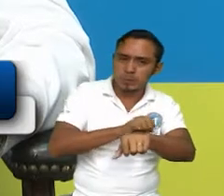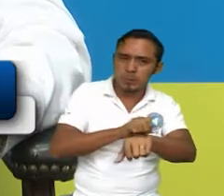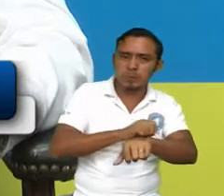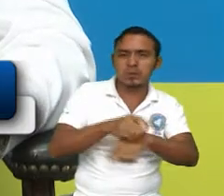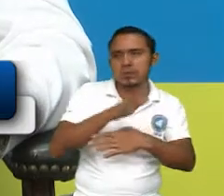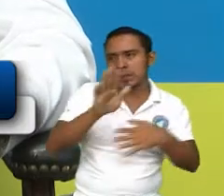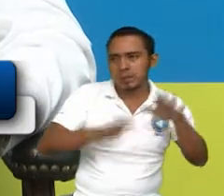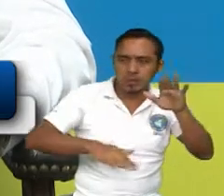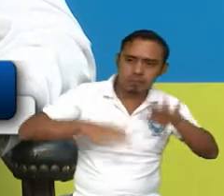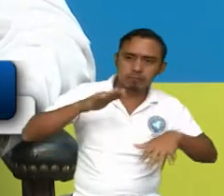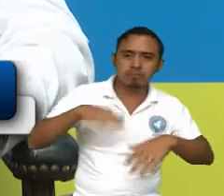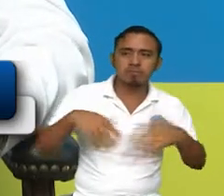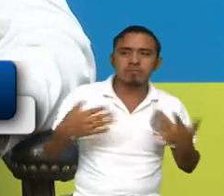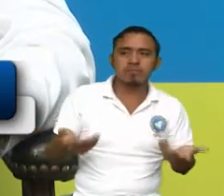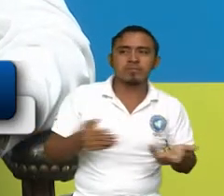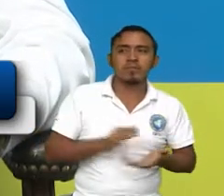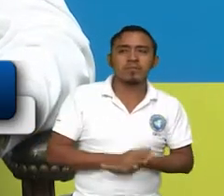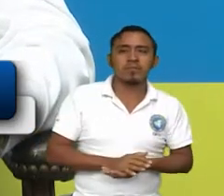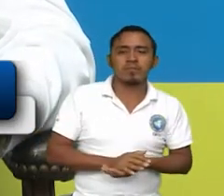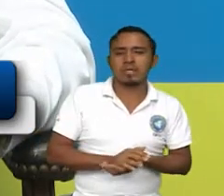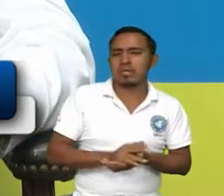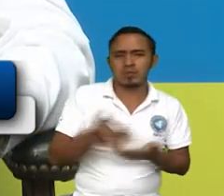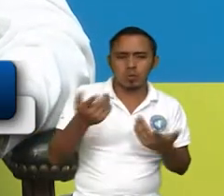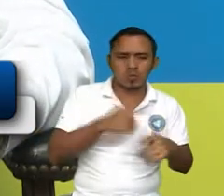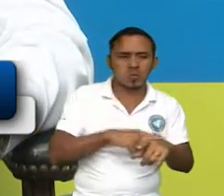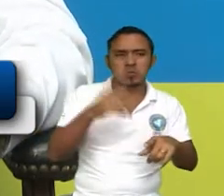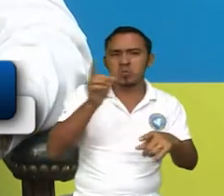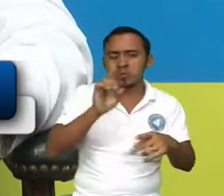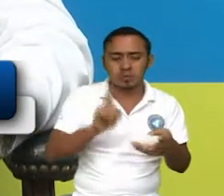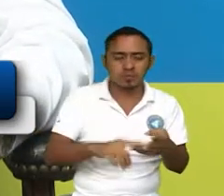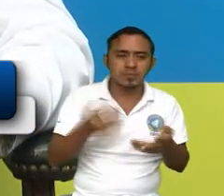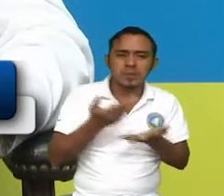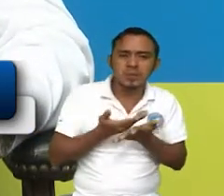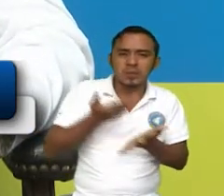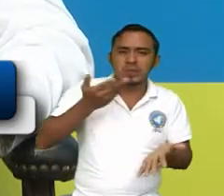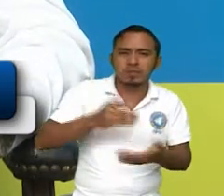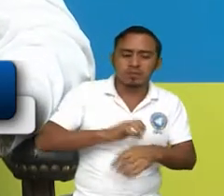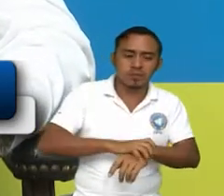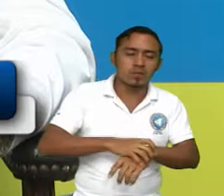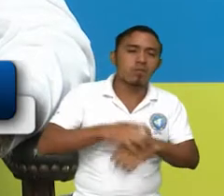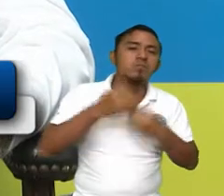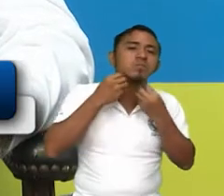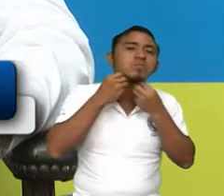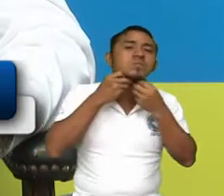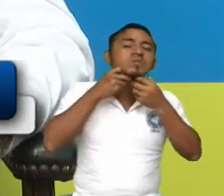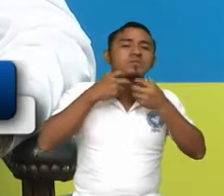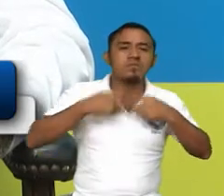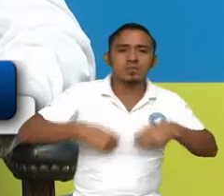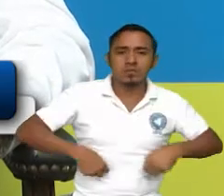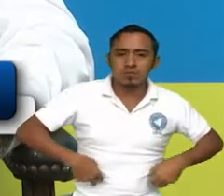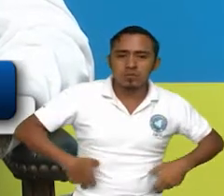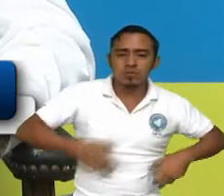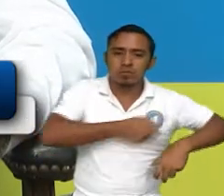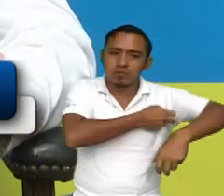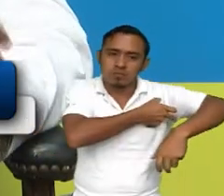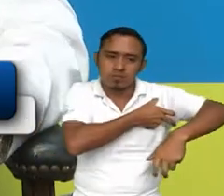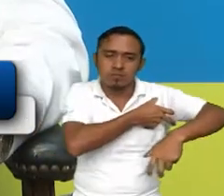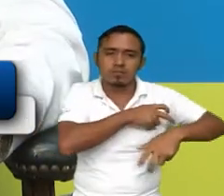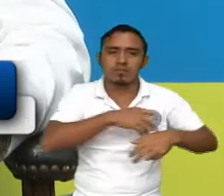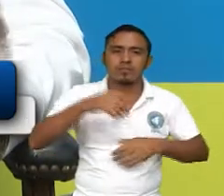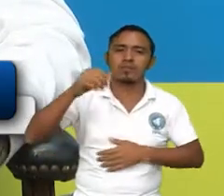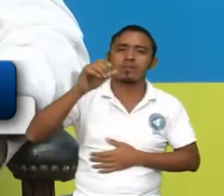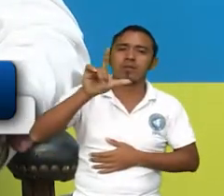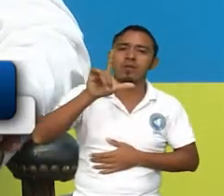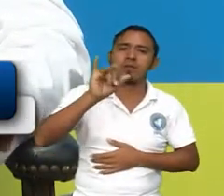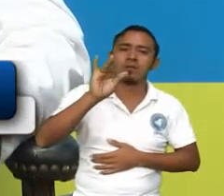es inexplicable fiebre acompañada de inflamación de los ganglios ganglios linfáticos que